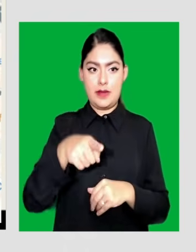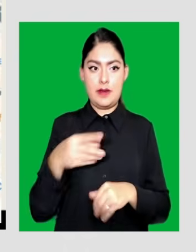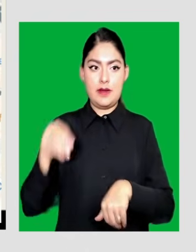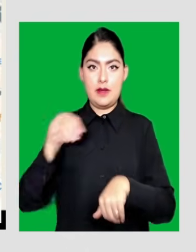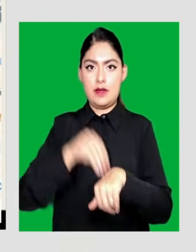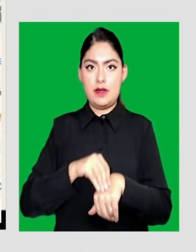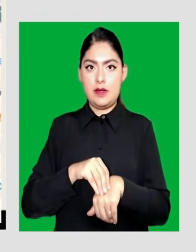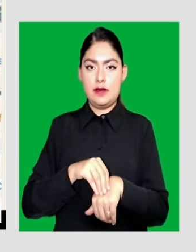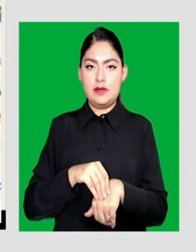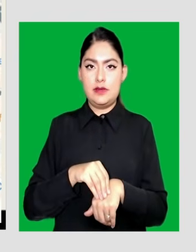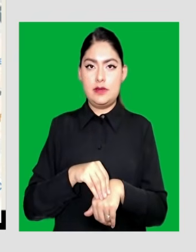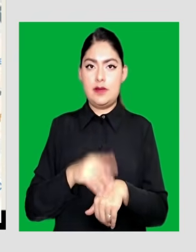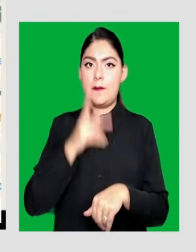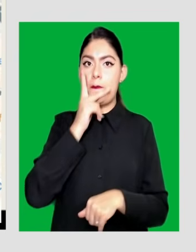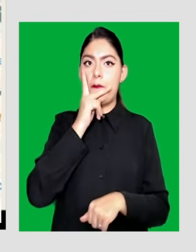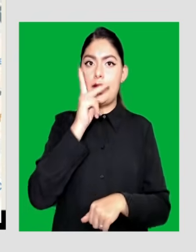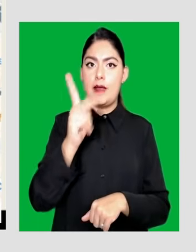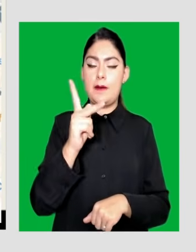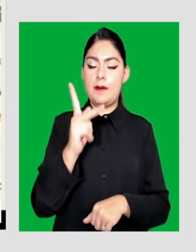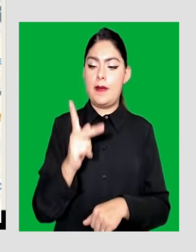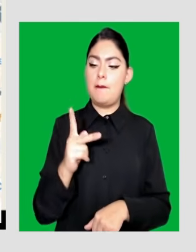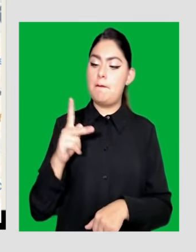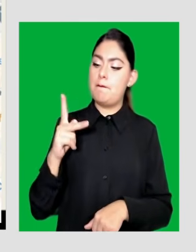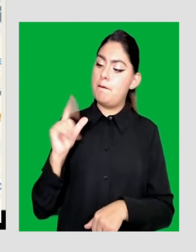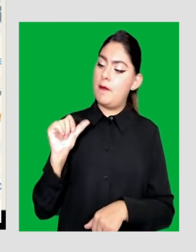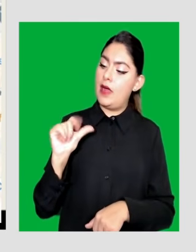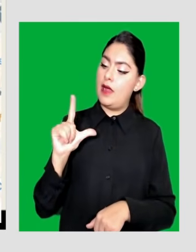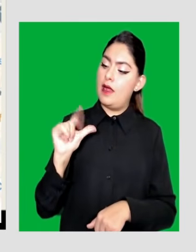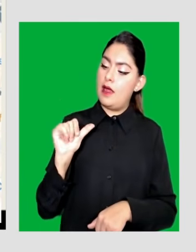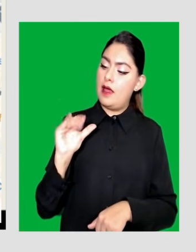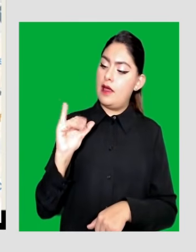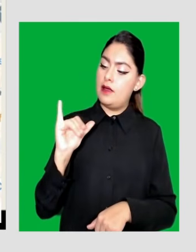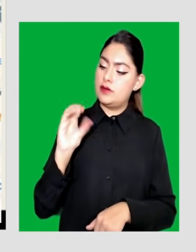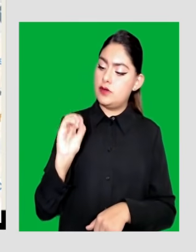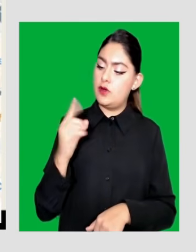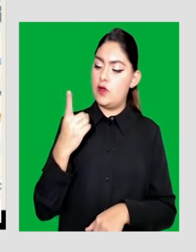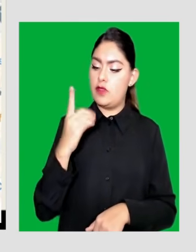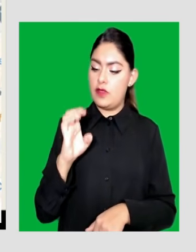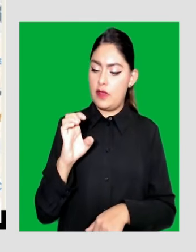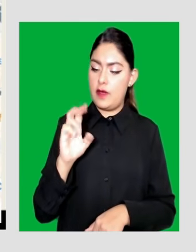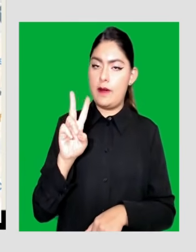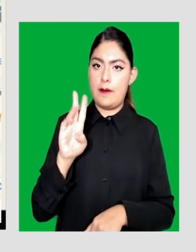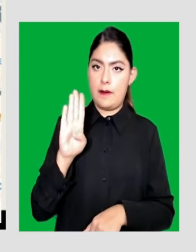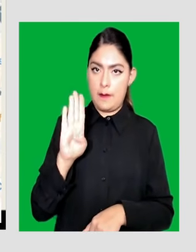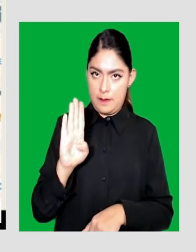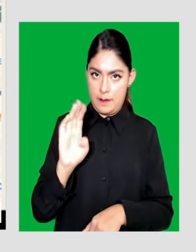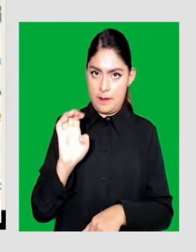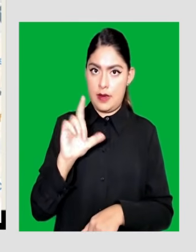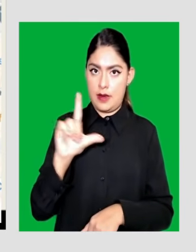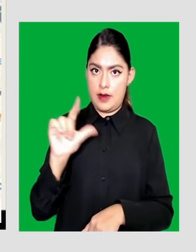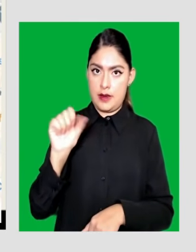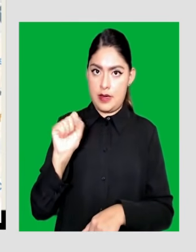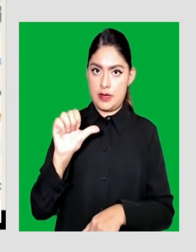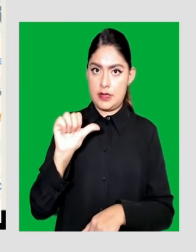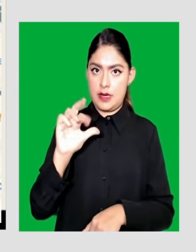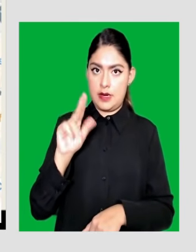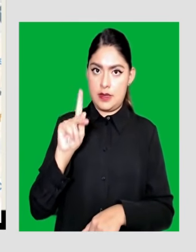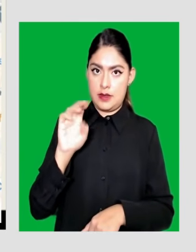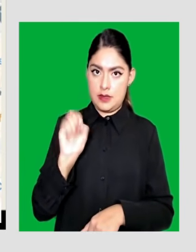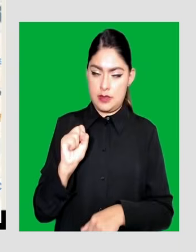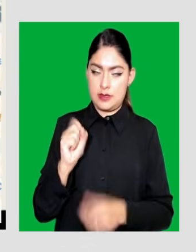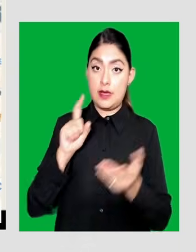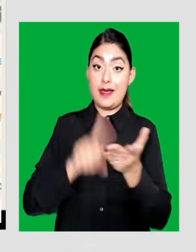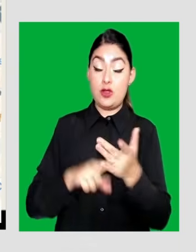la Suprema Corte de Justicia de la Nación en su edificio sede. A continuación vamos a hacer lo mismo, pero ahora con